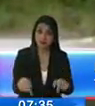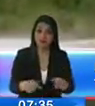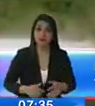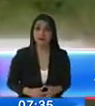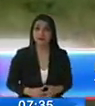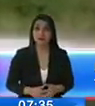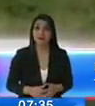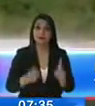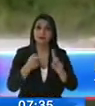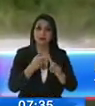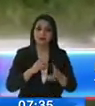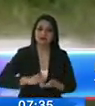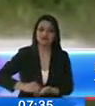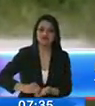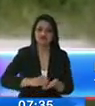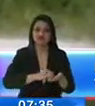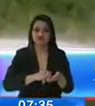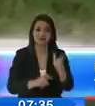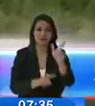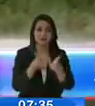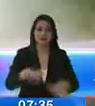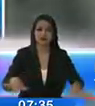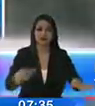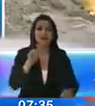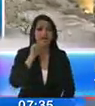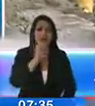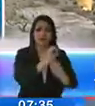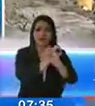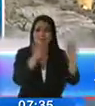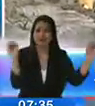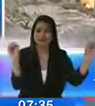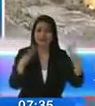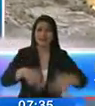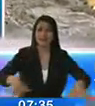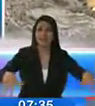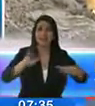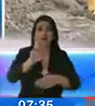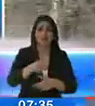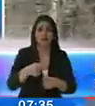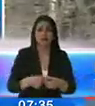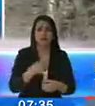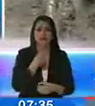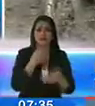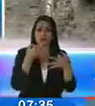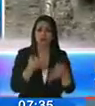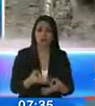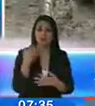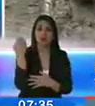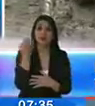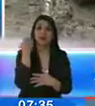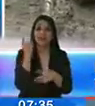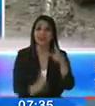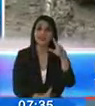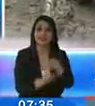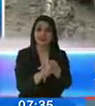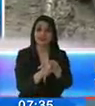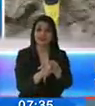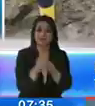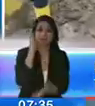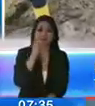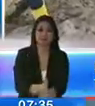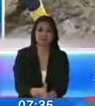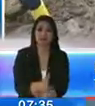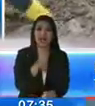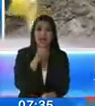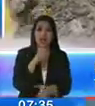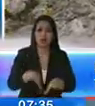nos solidarizamos con la población que está sin servicio vital necesariamente usted de emergencia que nos rompió este canal